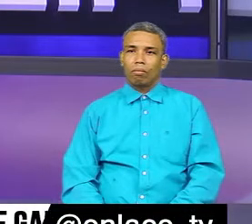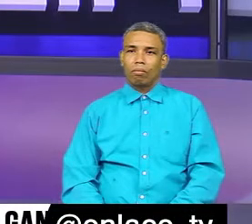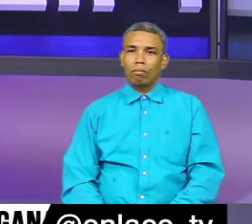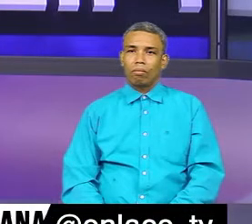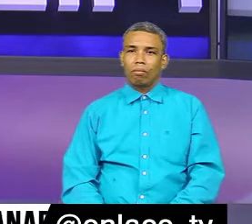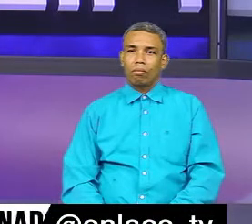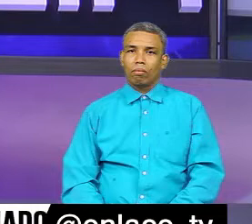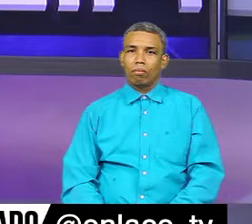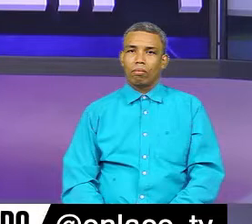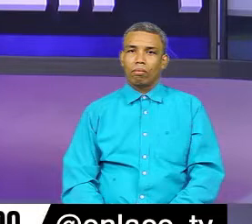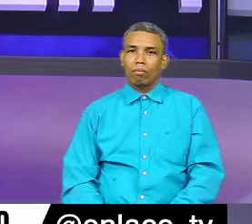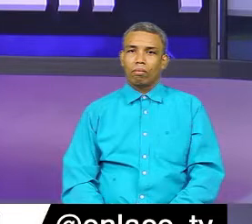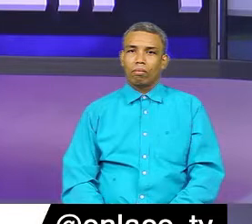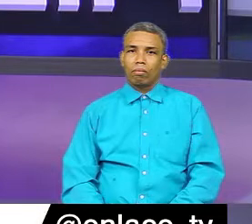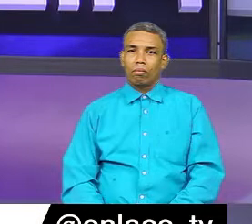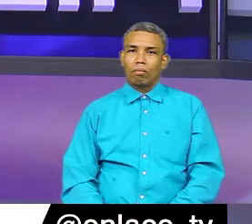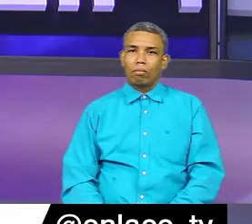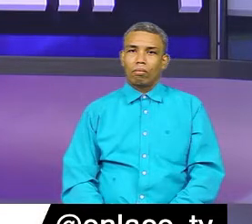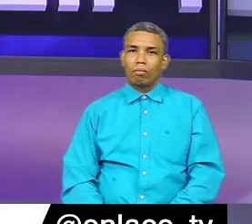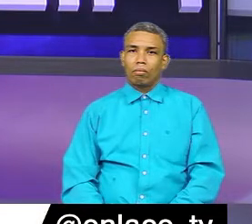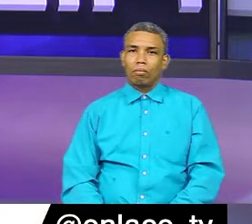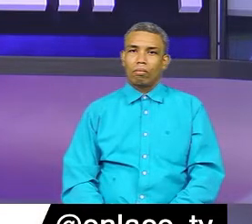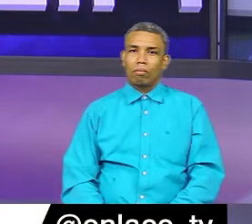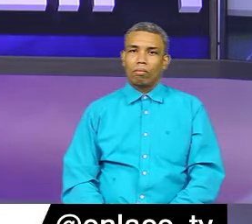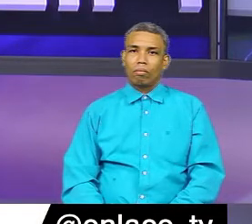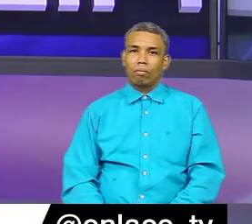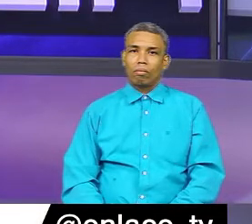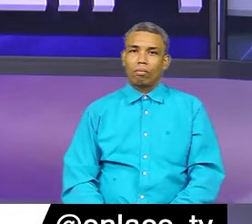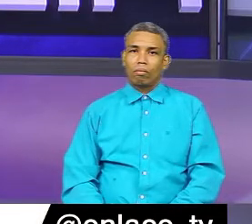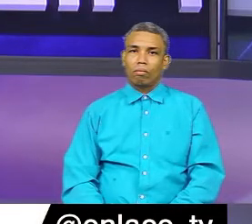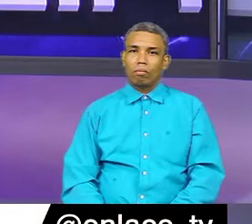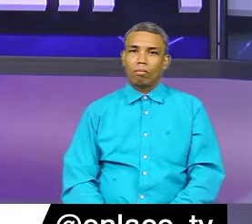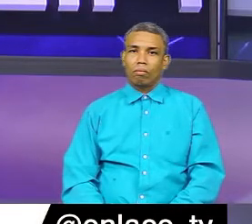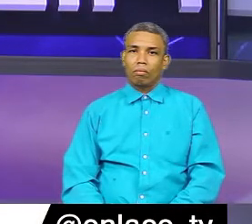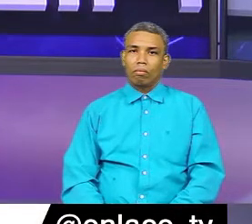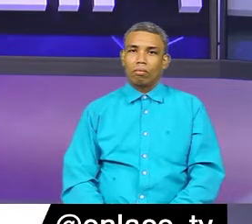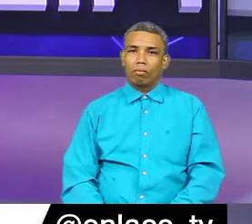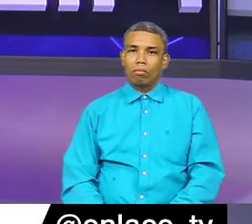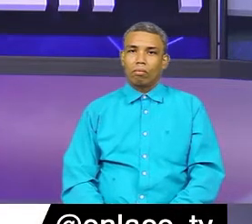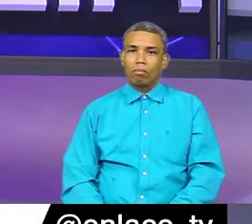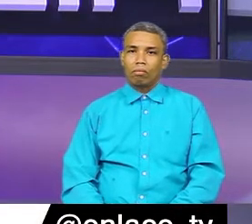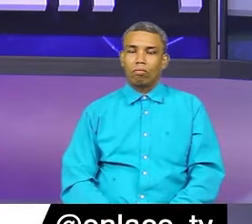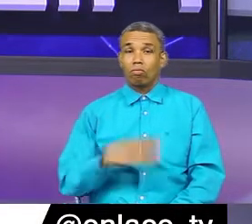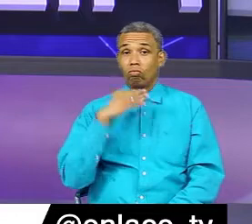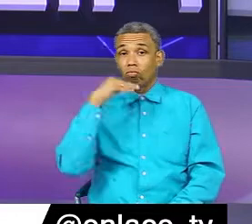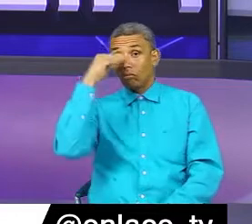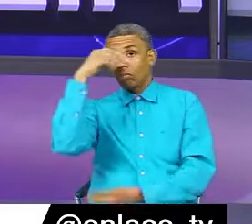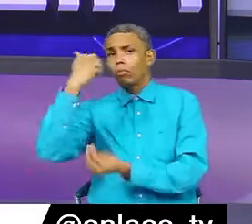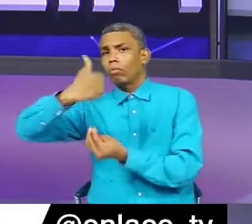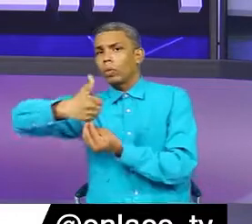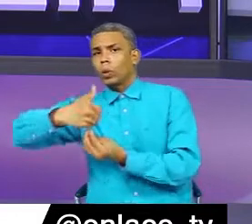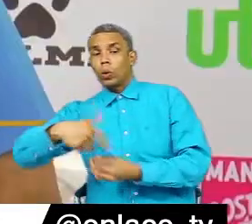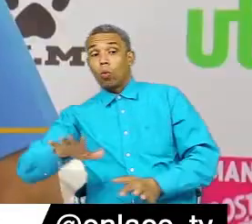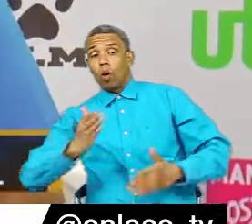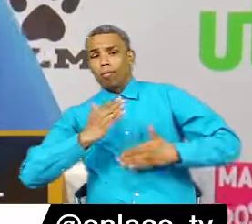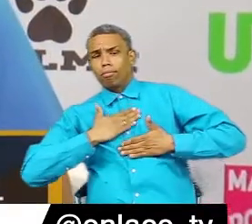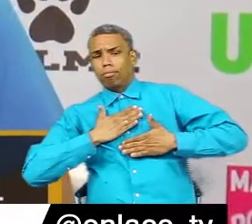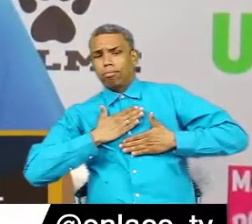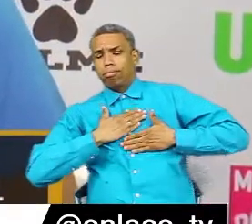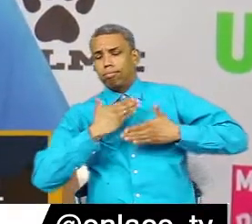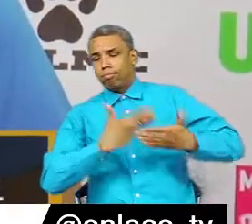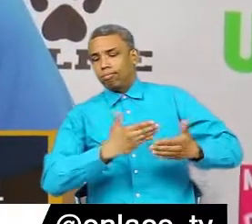Y entre tanto, Leonel Álvarez, director técnico del Rojo de la Montaña, aplaudió la acción de Alianza Petrolera en el estadio Daniel Villa Zapata. El profesor